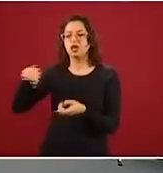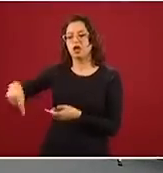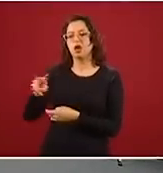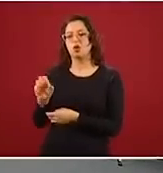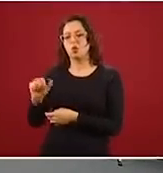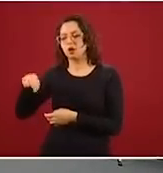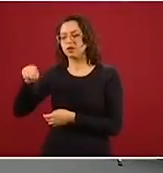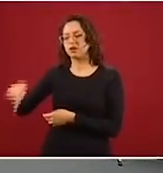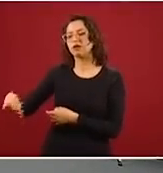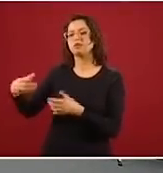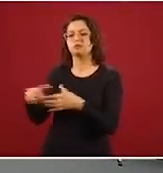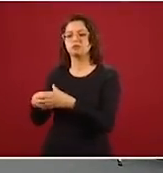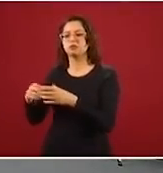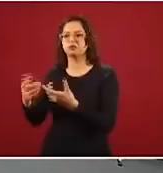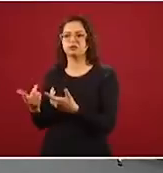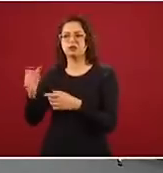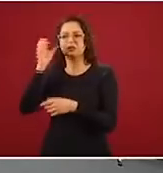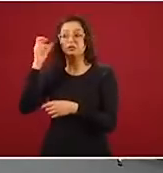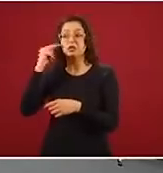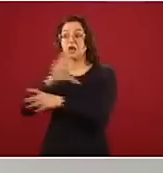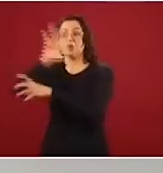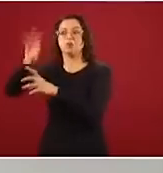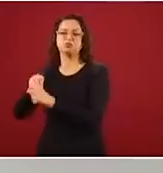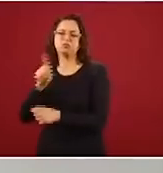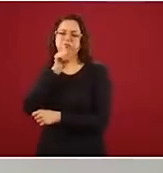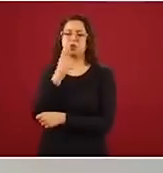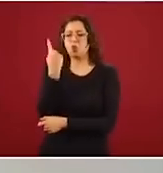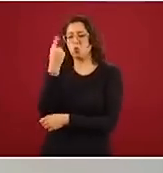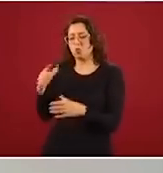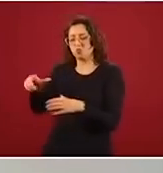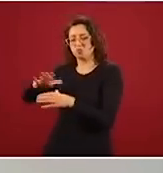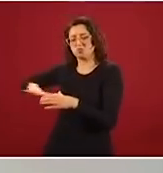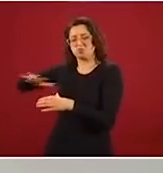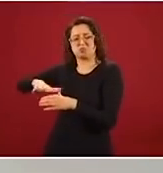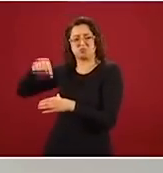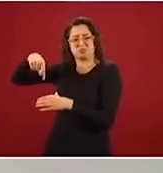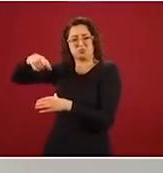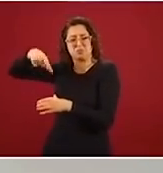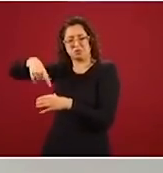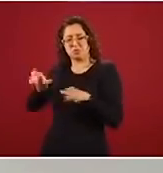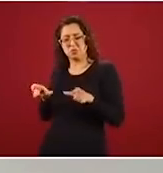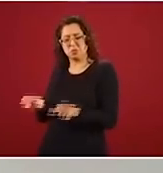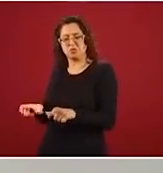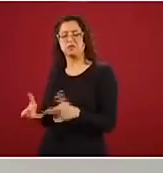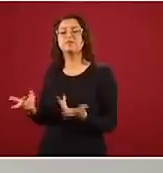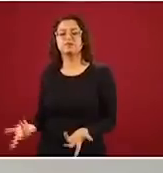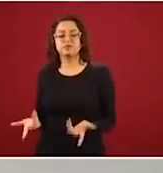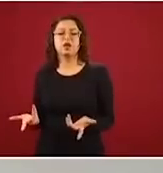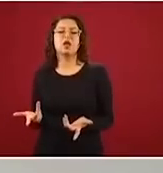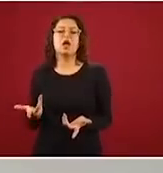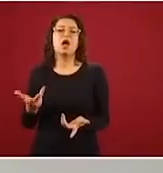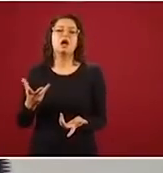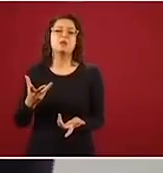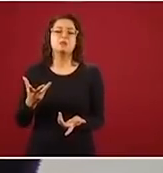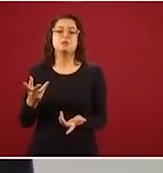siquiera en el resto de China. Entonces, está funcionando las medidas de contención. Hay indicios, todavía es información temprana, pero